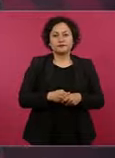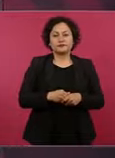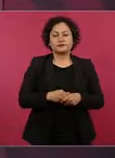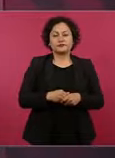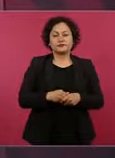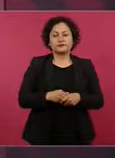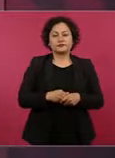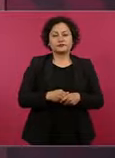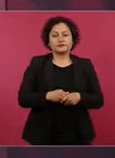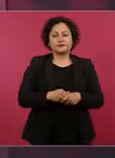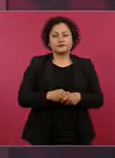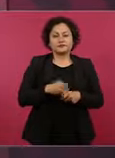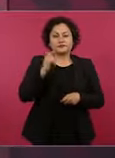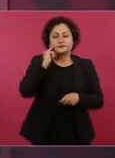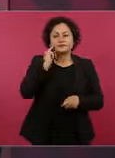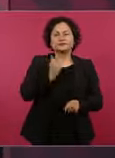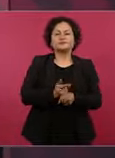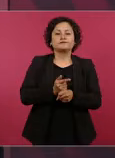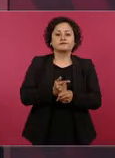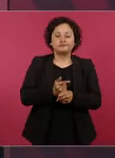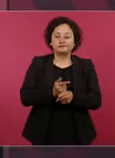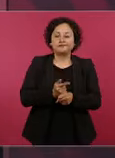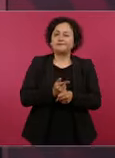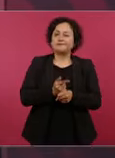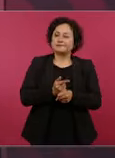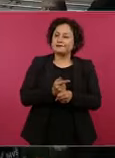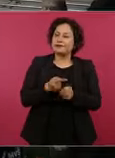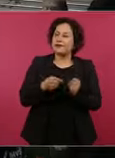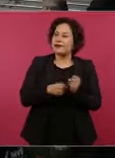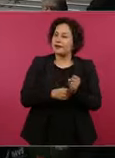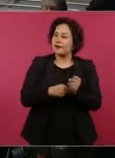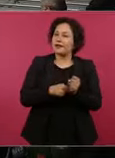muy probable que sea propaganda,